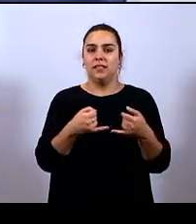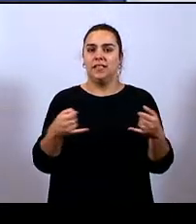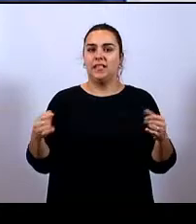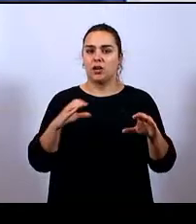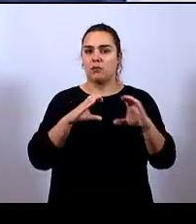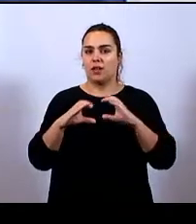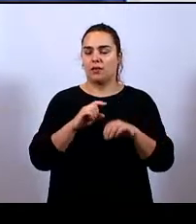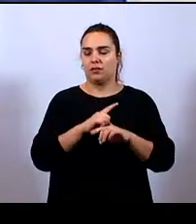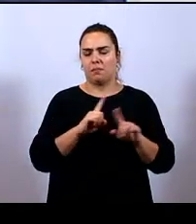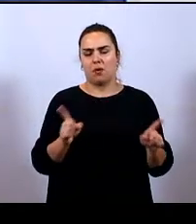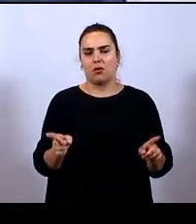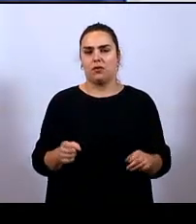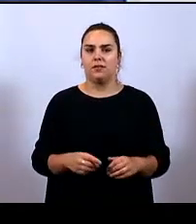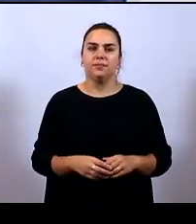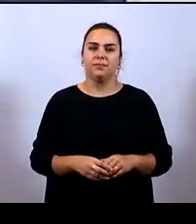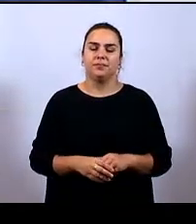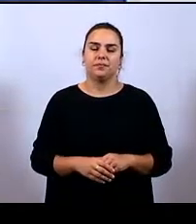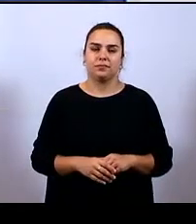comunicación.